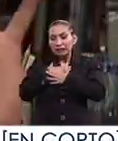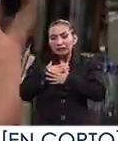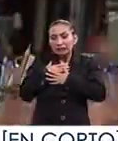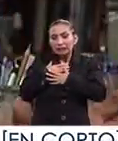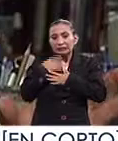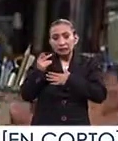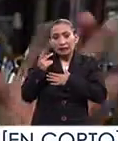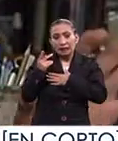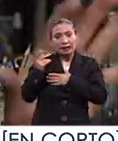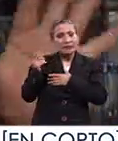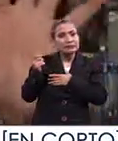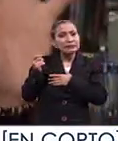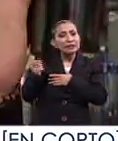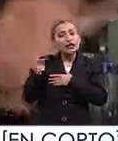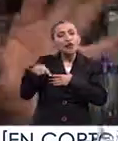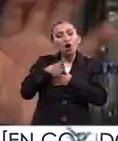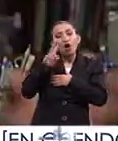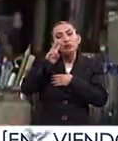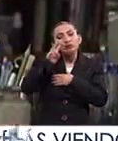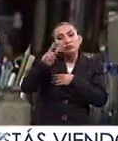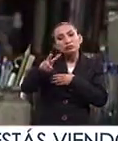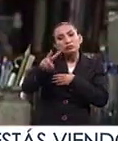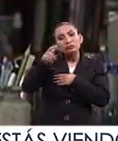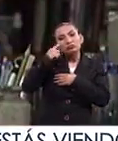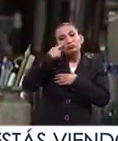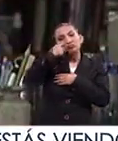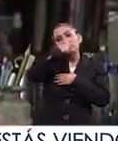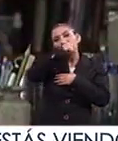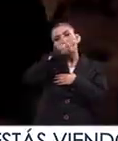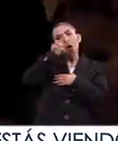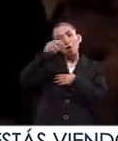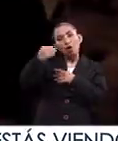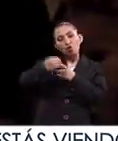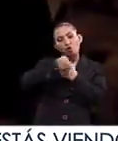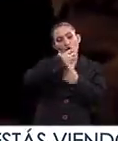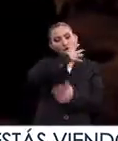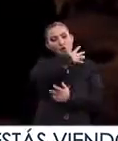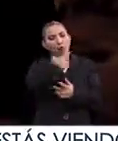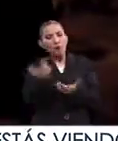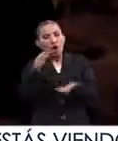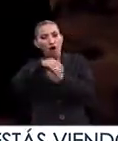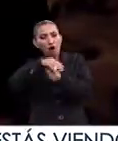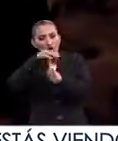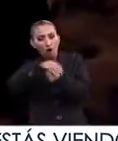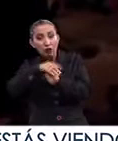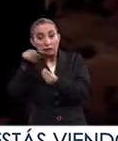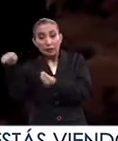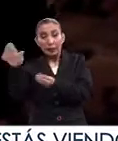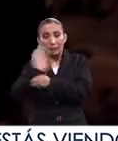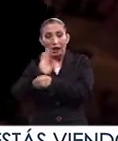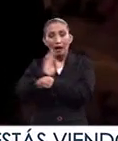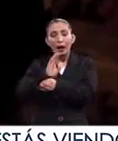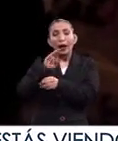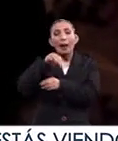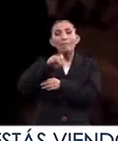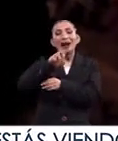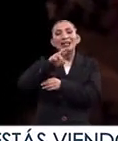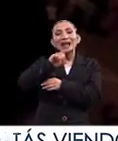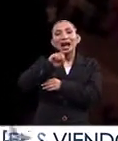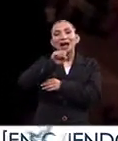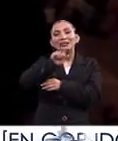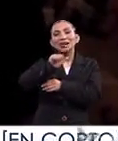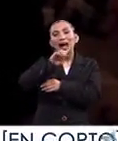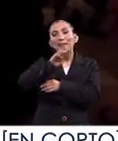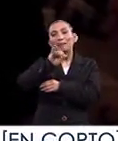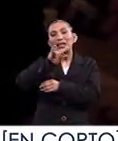tiene mucho que ver con una mirada influenciada por los alucinógenos. Y esa es la película sobre María Sabina, ¿no?, que